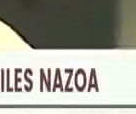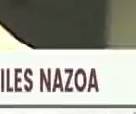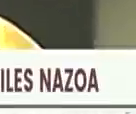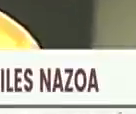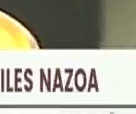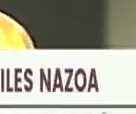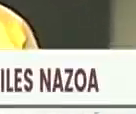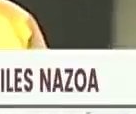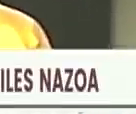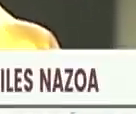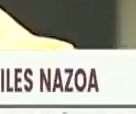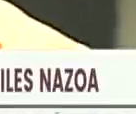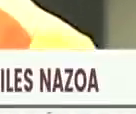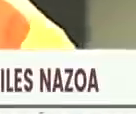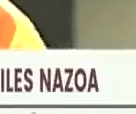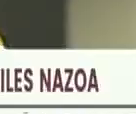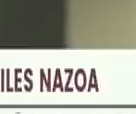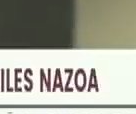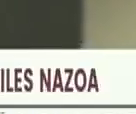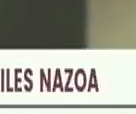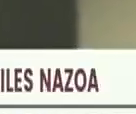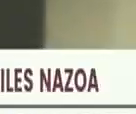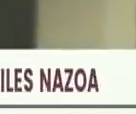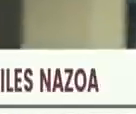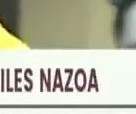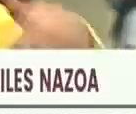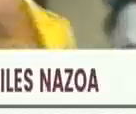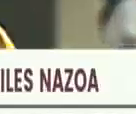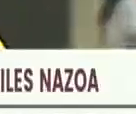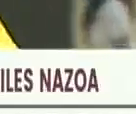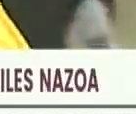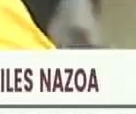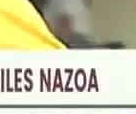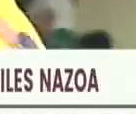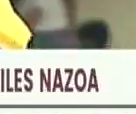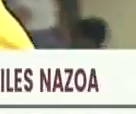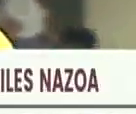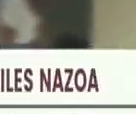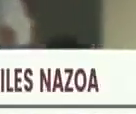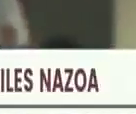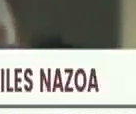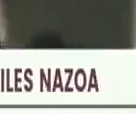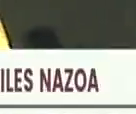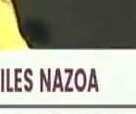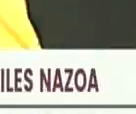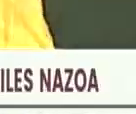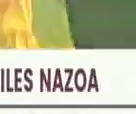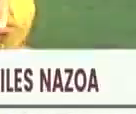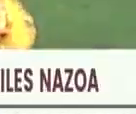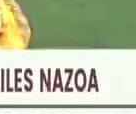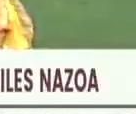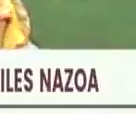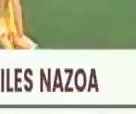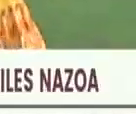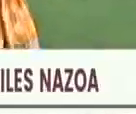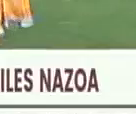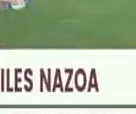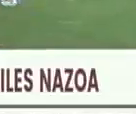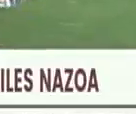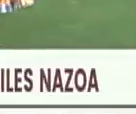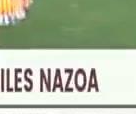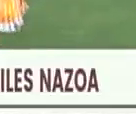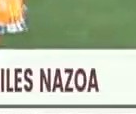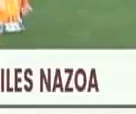moneda de oro. Ajá, y con las 25 tablas el hombre de la flor construyó una carreta. Y a esa carreta le pintó